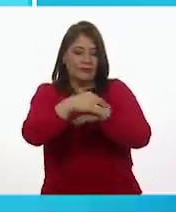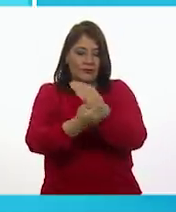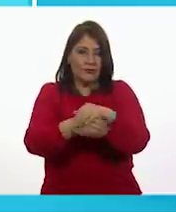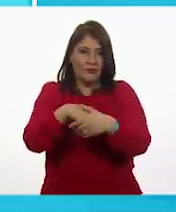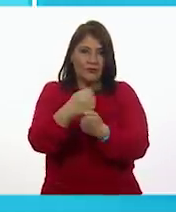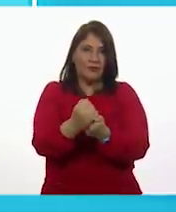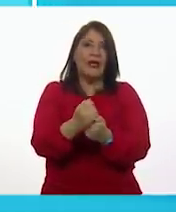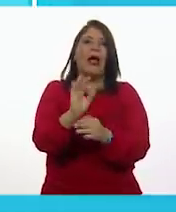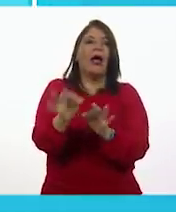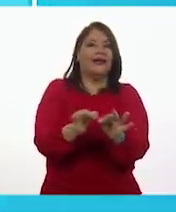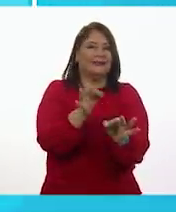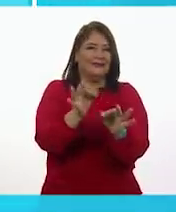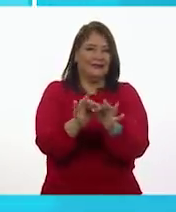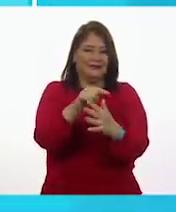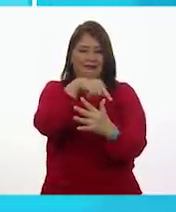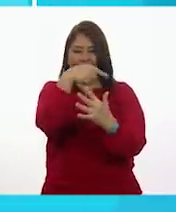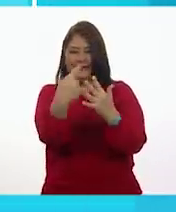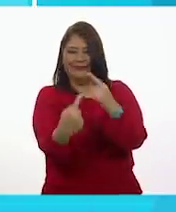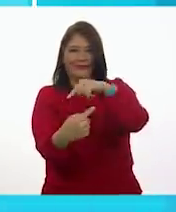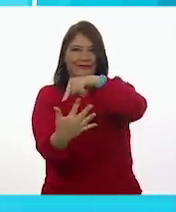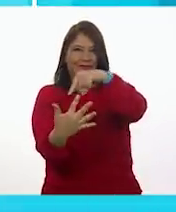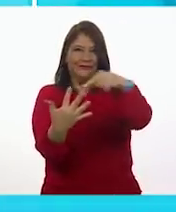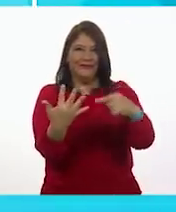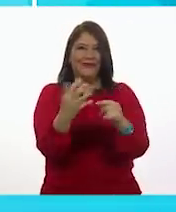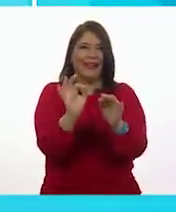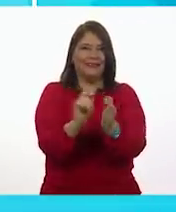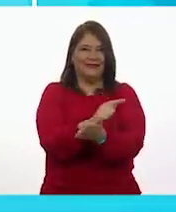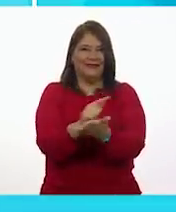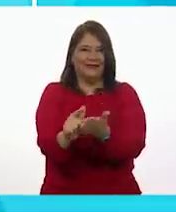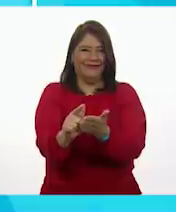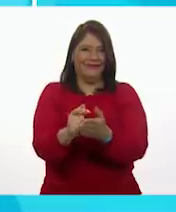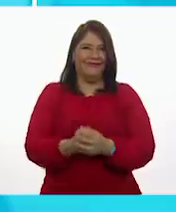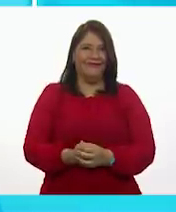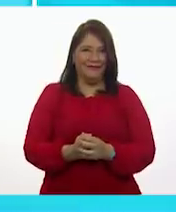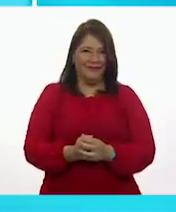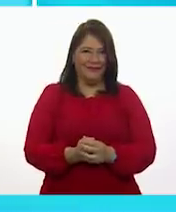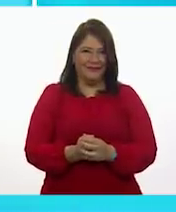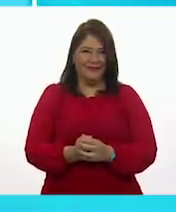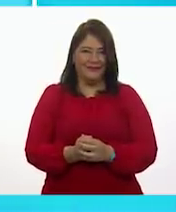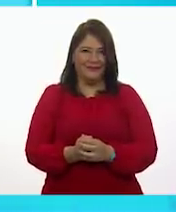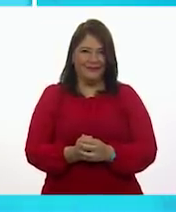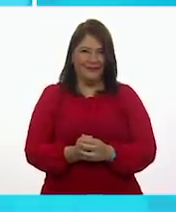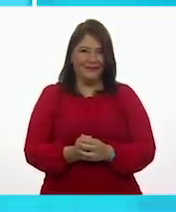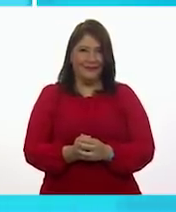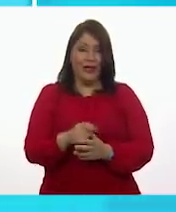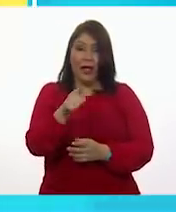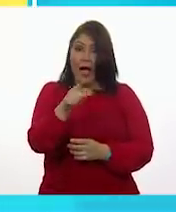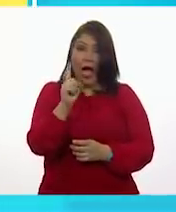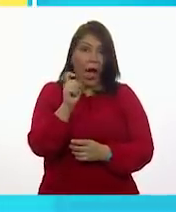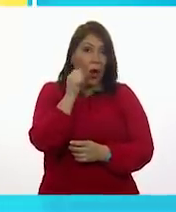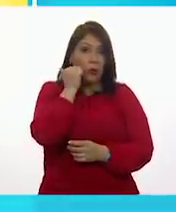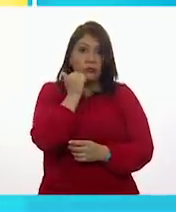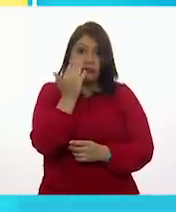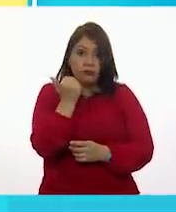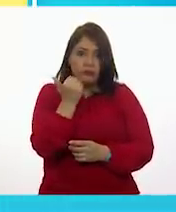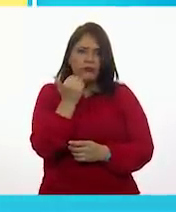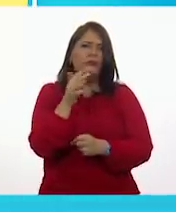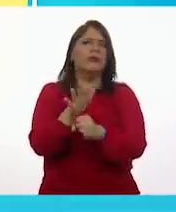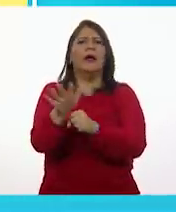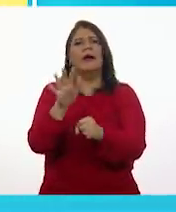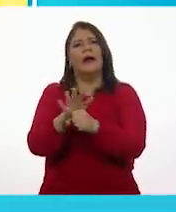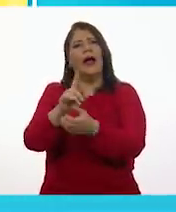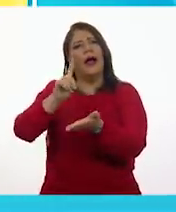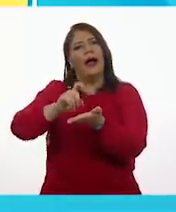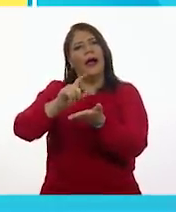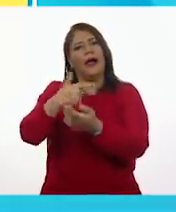Sécalas con una toalla y listo, tus manos están limpias. Si no tienes agua y jabón,